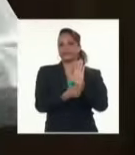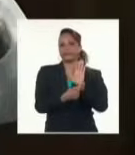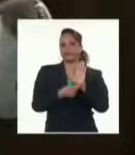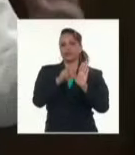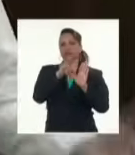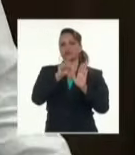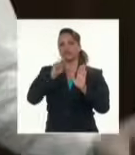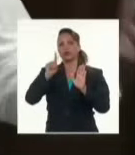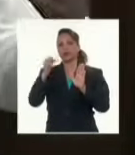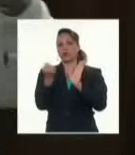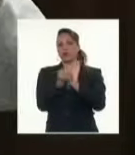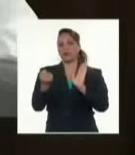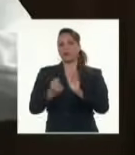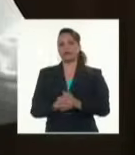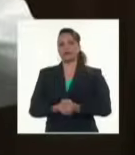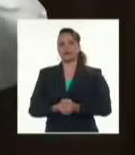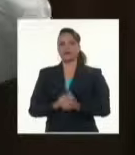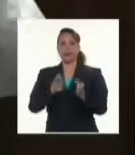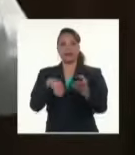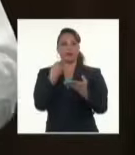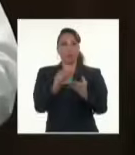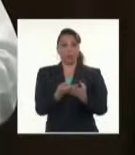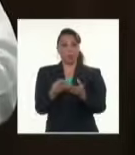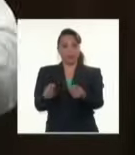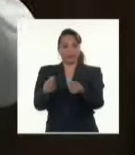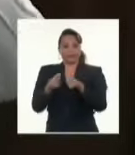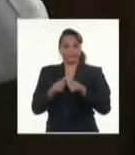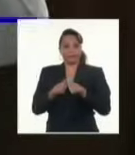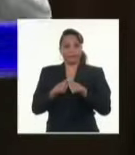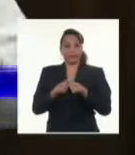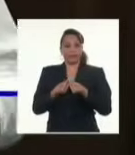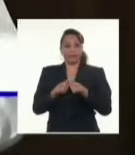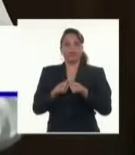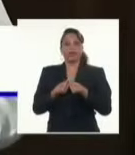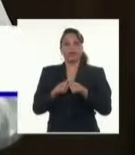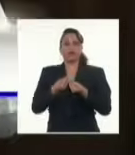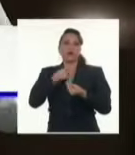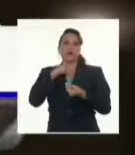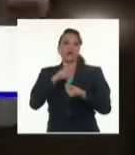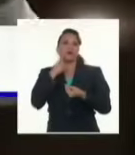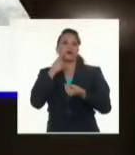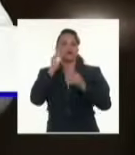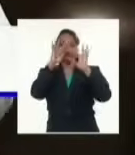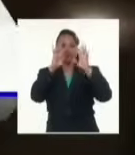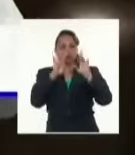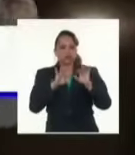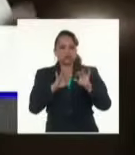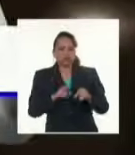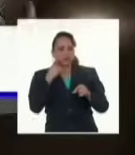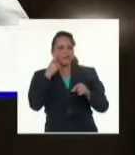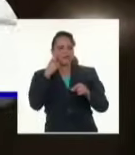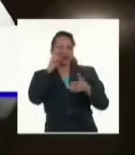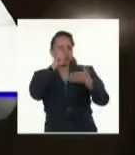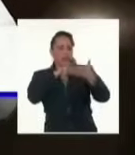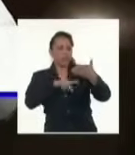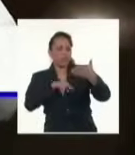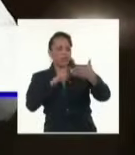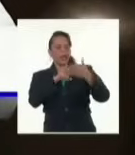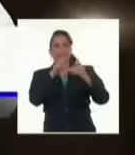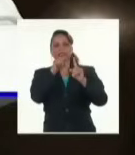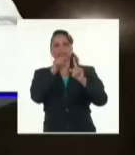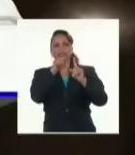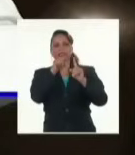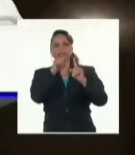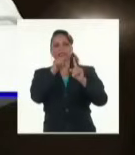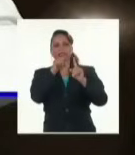aprobados las propuestas que se recibieron las propuestas tipo cuando usted hace la sistematiza para ver dónde es que más sobre Qué temas es que más